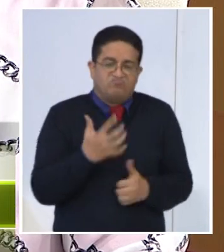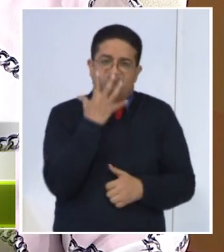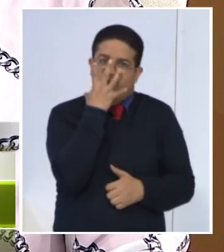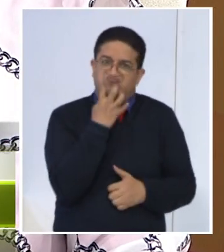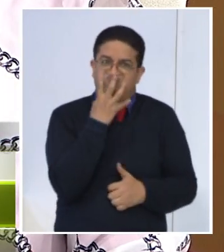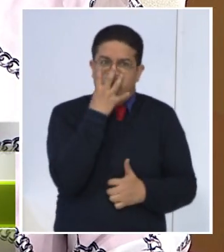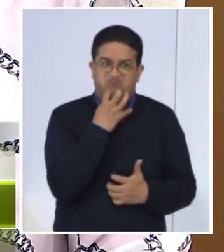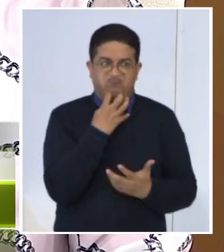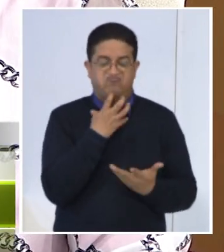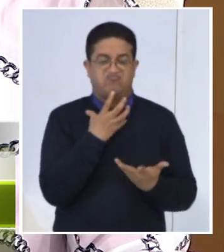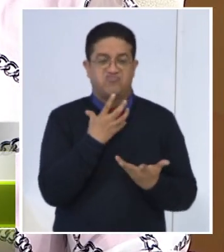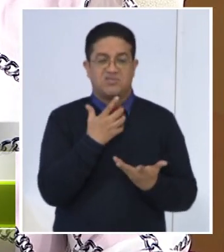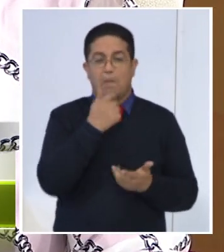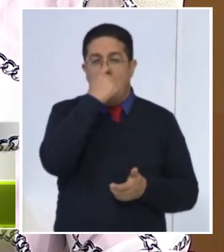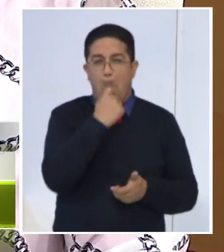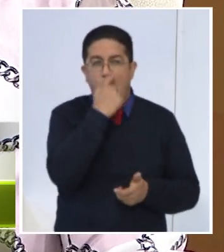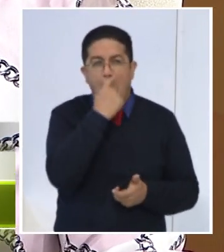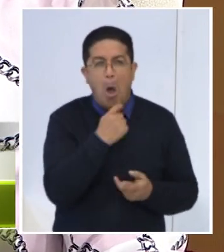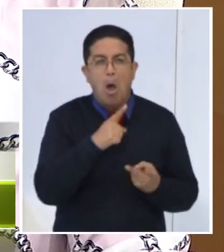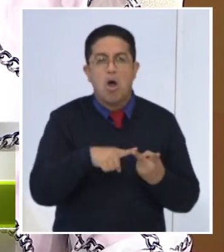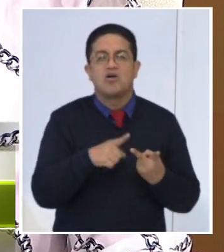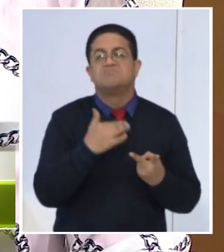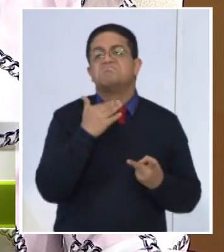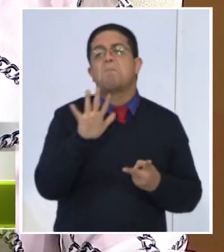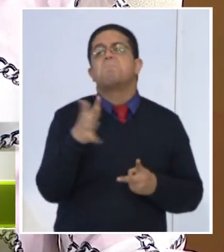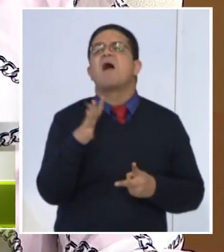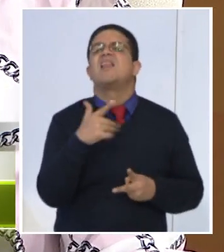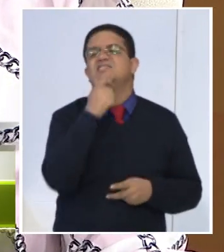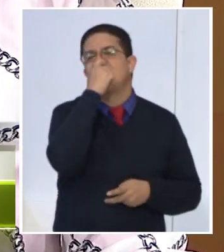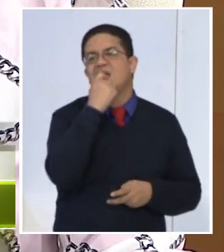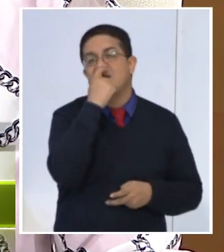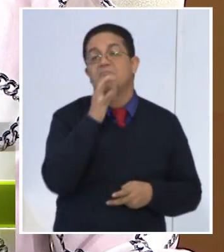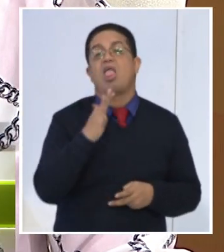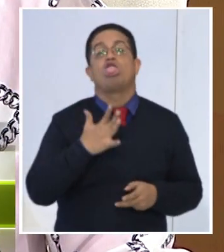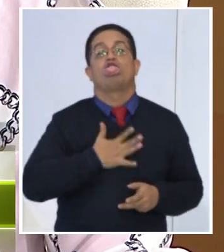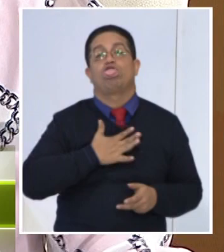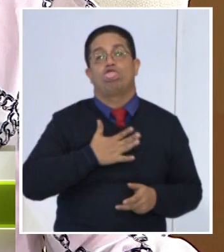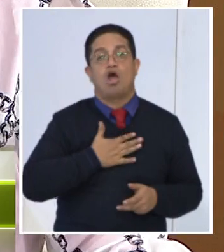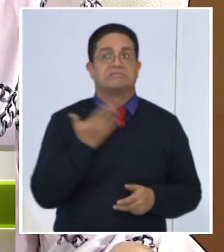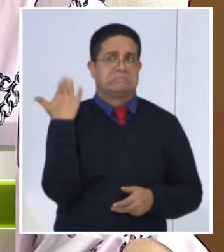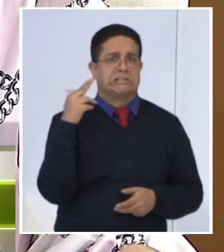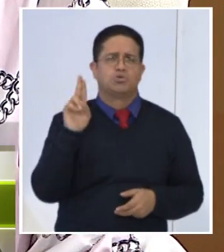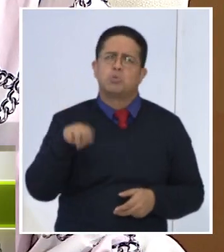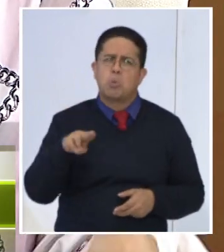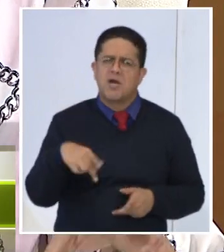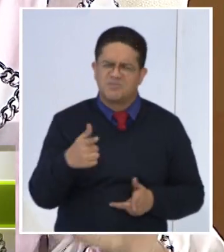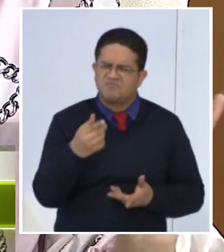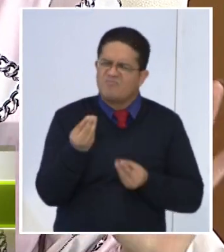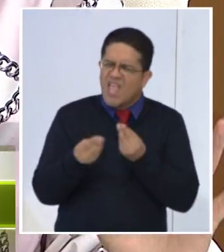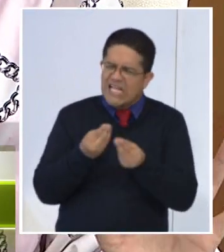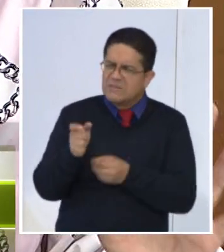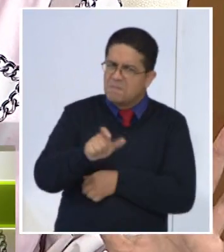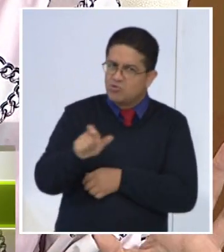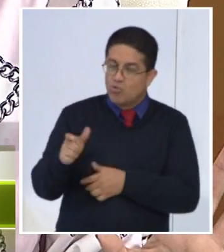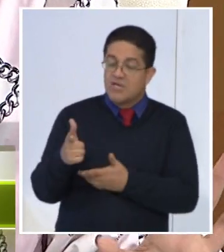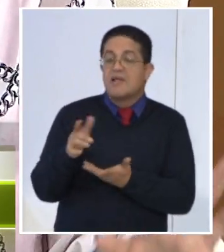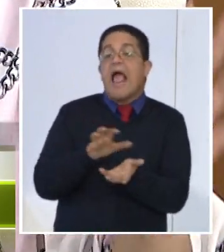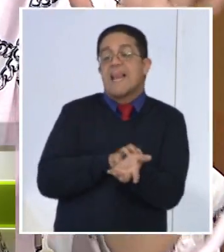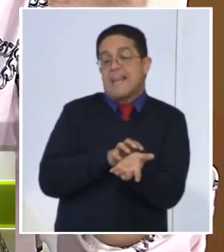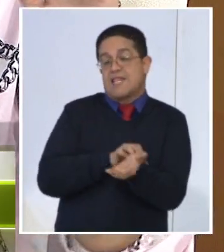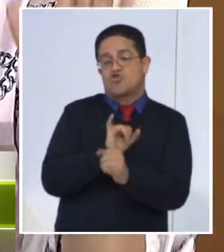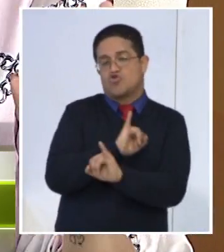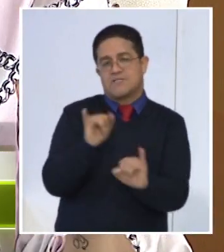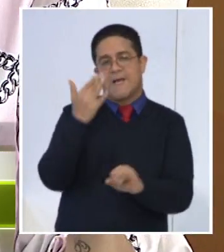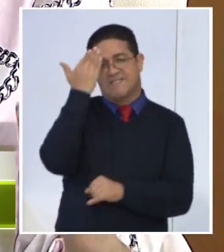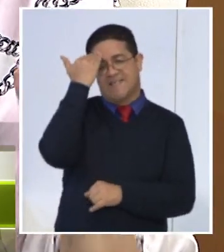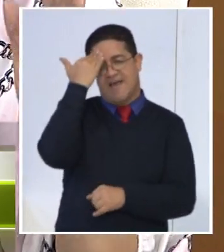presentando entre moquillo, un poquito de gripe, un poco de tos, nunca me había pasado. ¿Qué hacer con estas personas? Porque los alérgicos en general